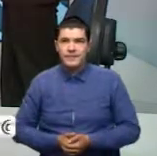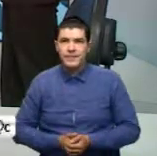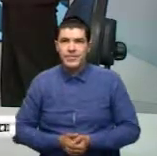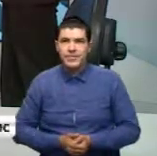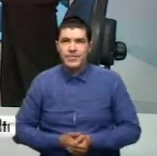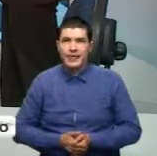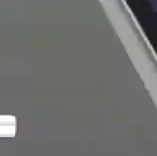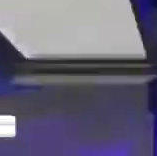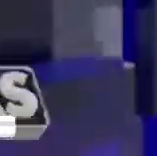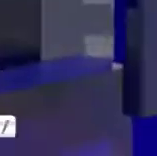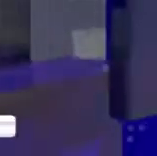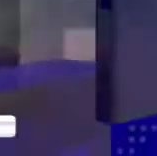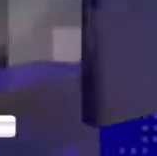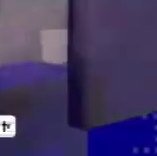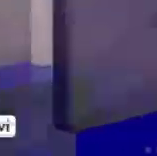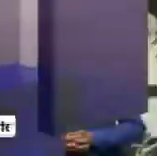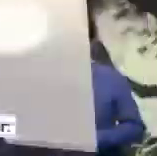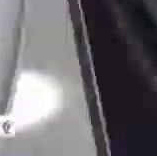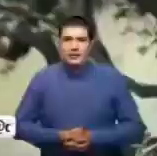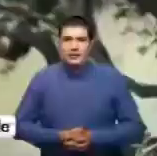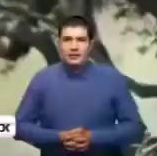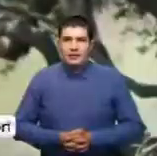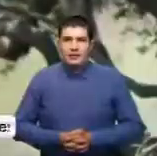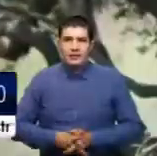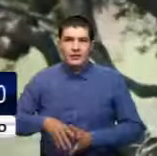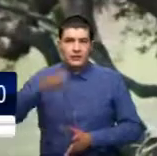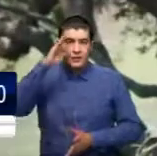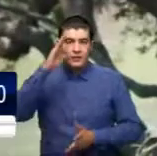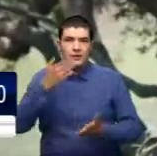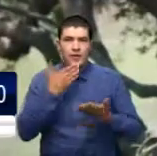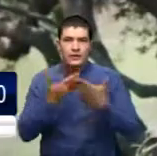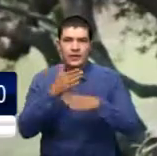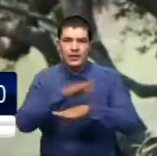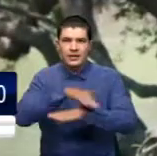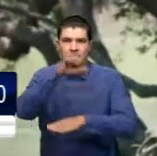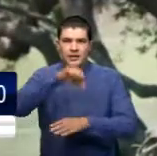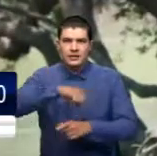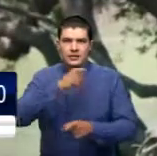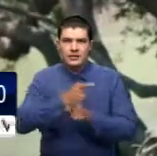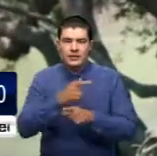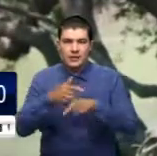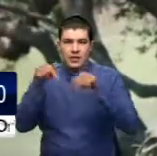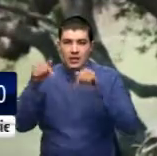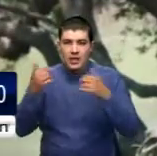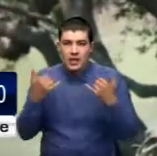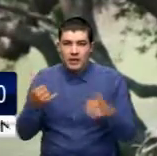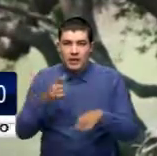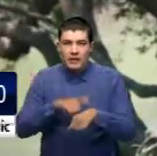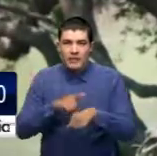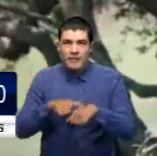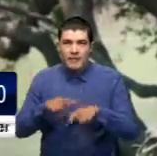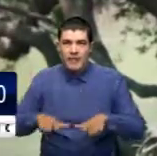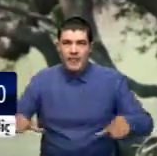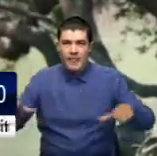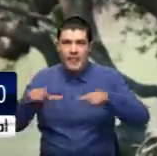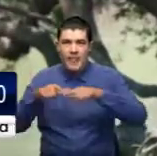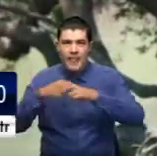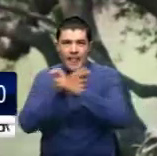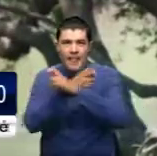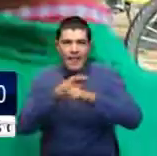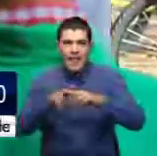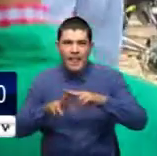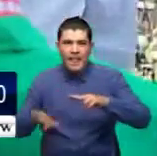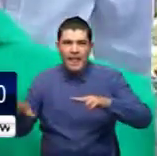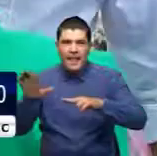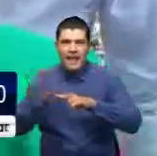Hola, buenas tardes, compañeros y televidentes de Oriente Noticias. Pues en este momento me encuentro desde el Parque Natural El Gallineral,